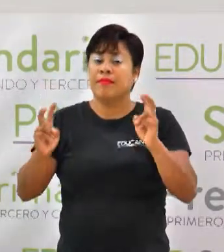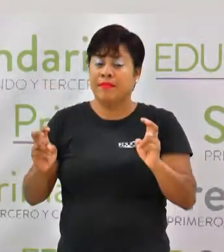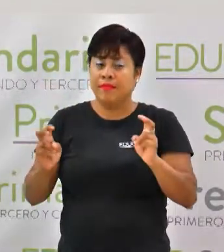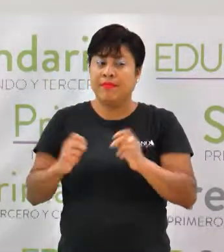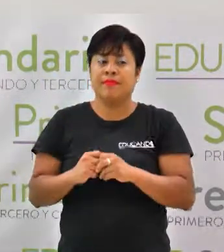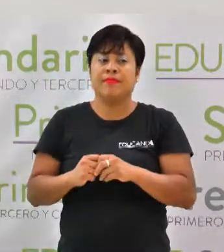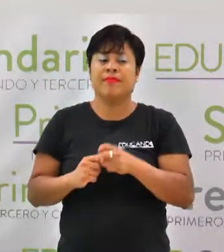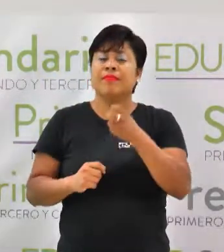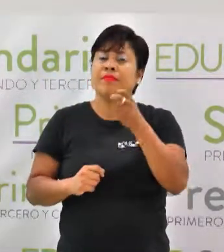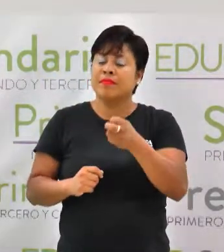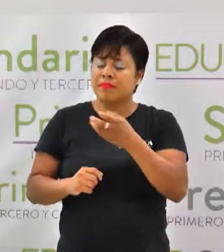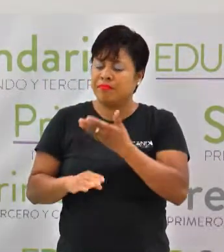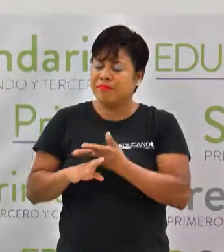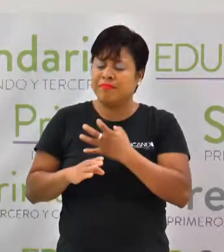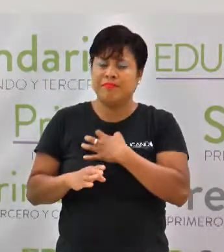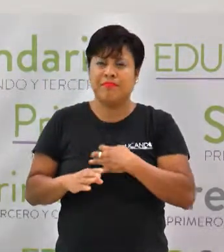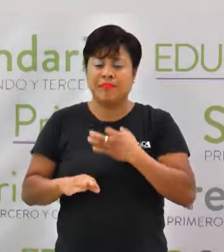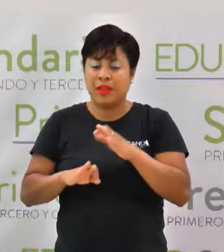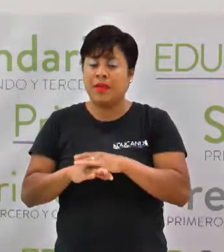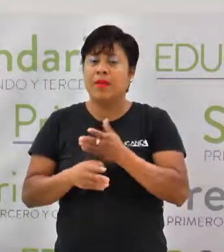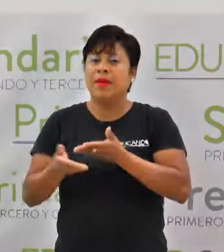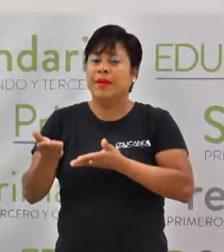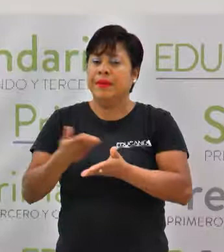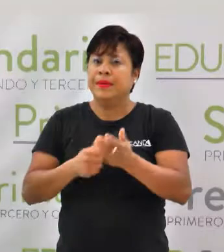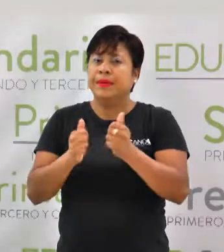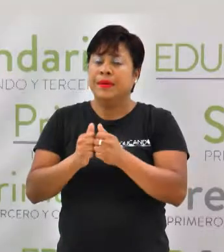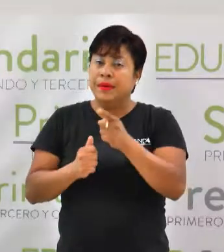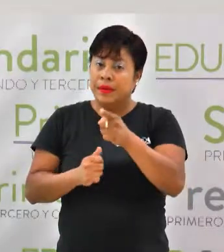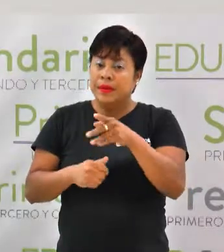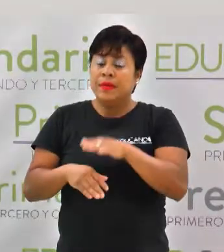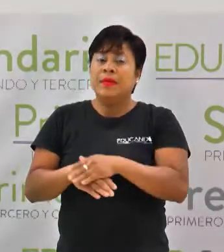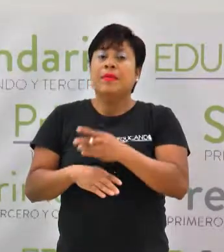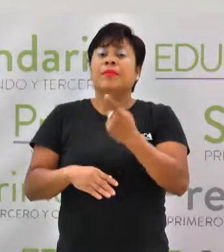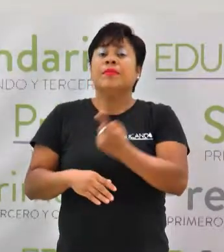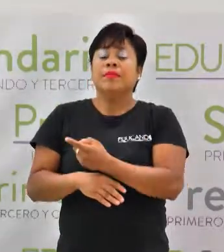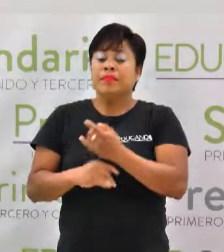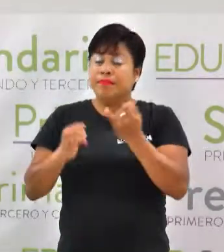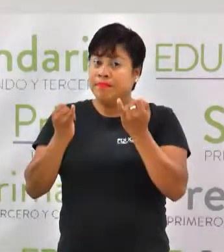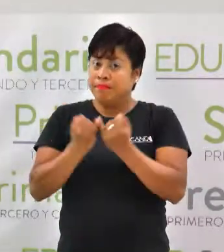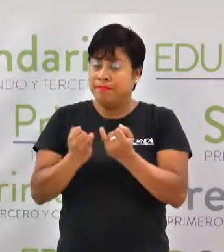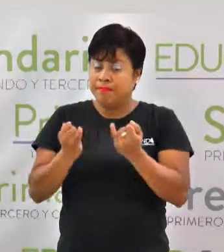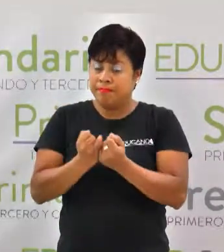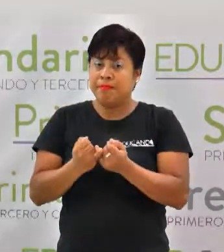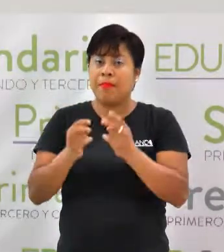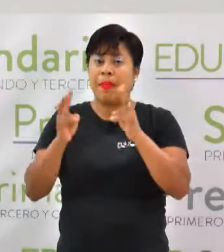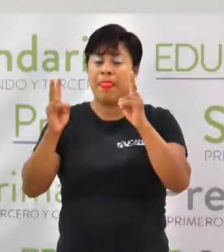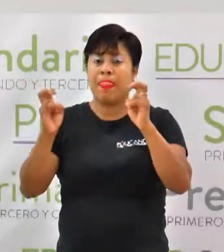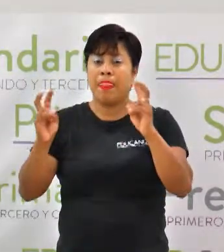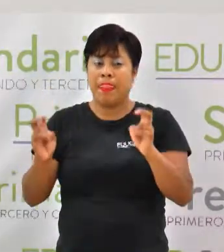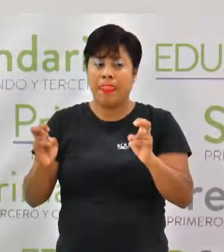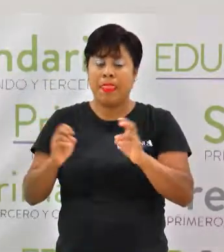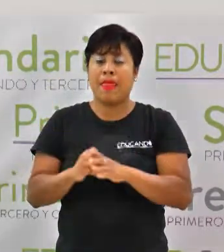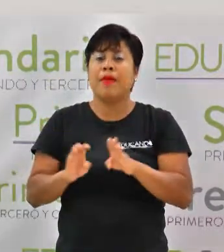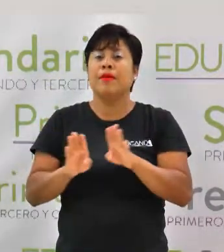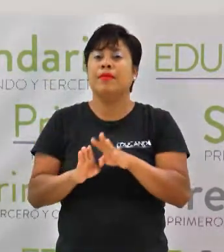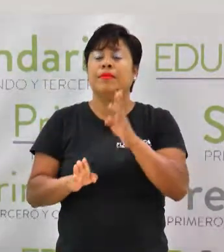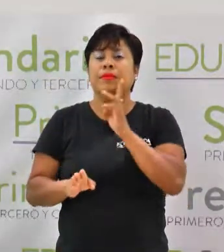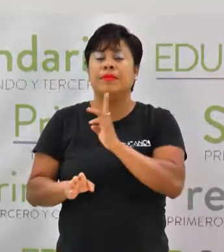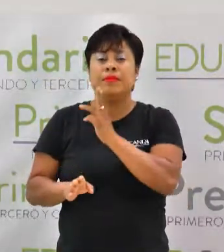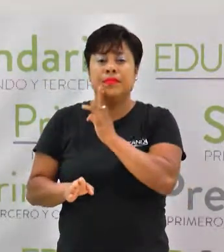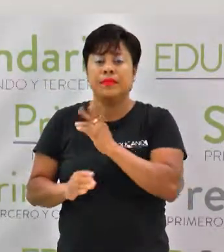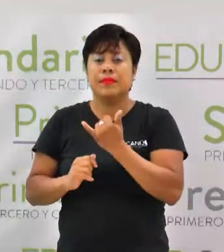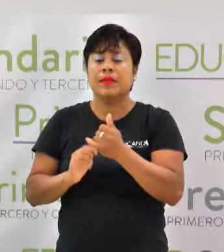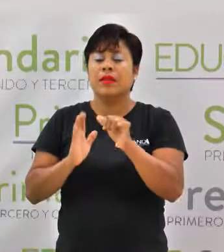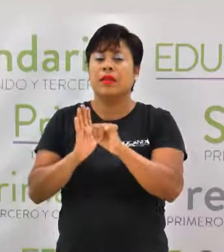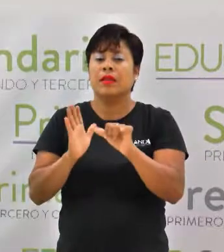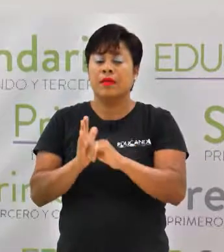tema que estoy muy emocionada por compartirlo contigo, porque al igual que el tema de la